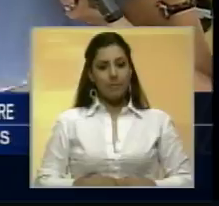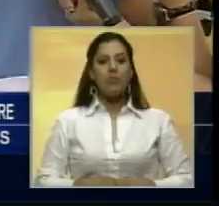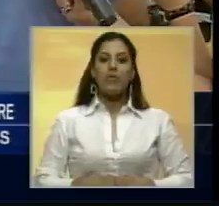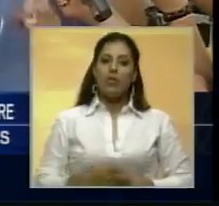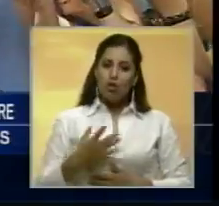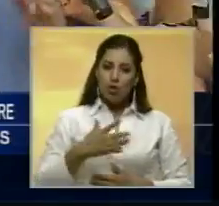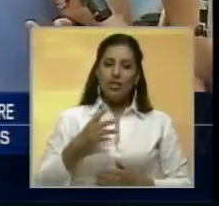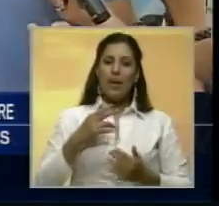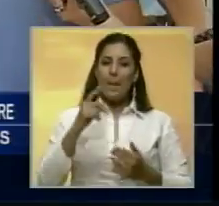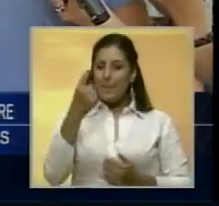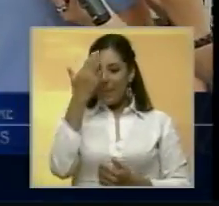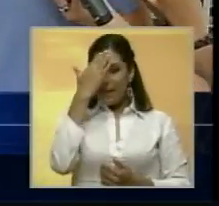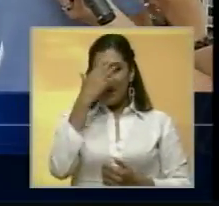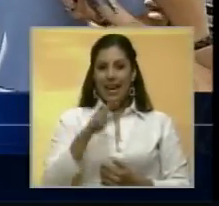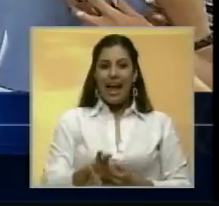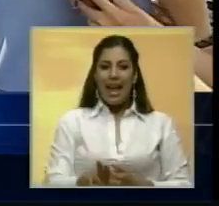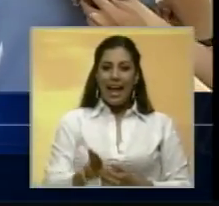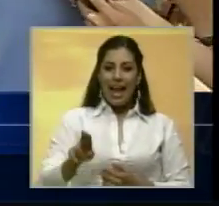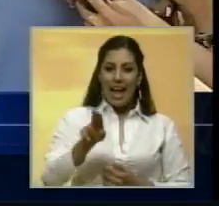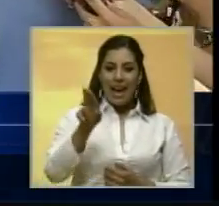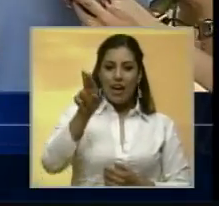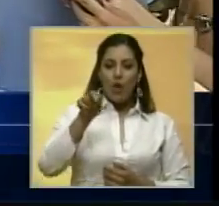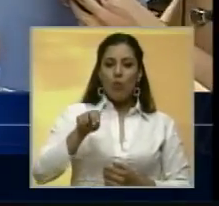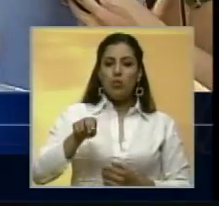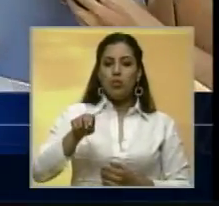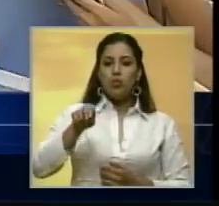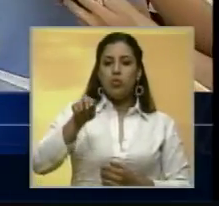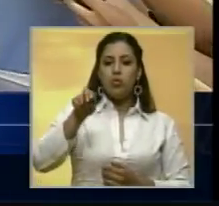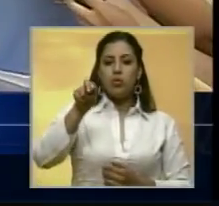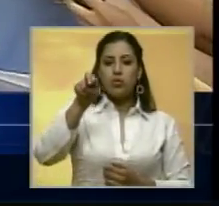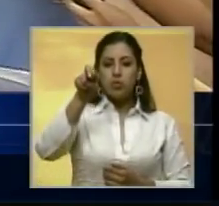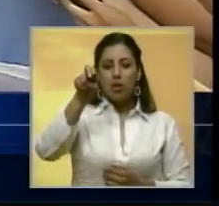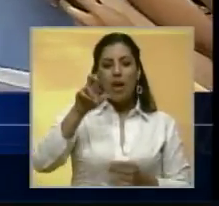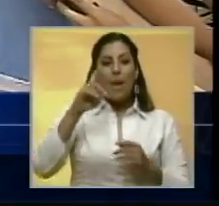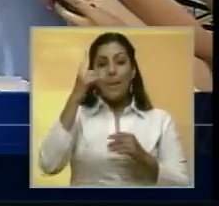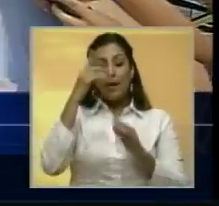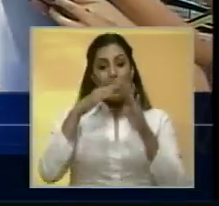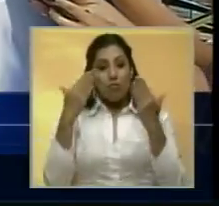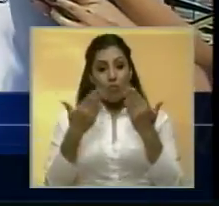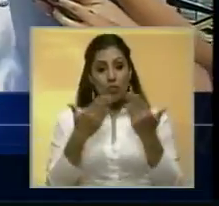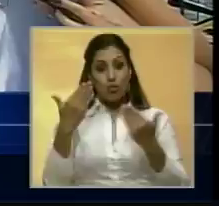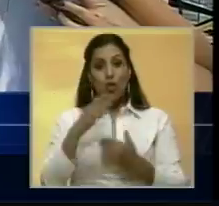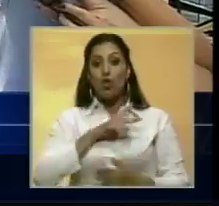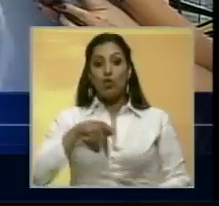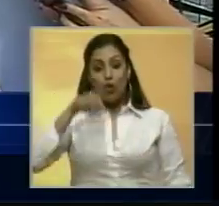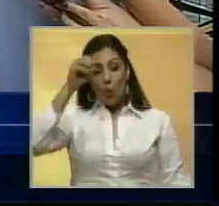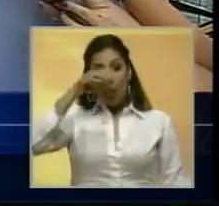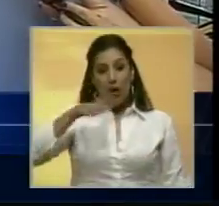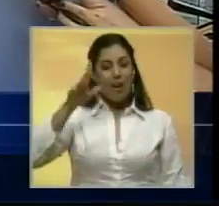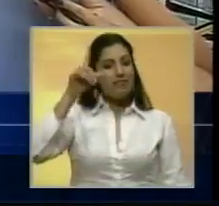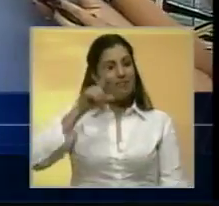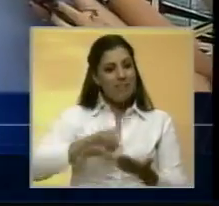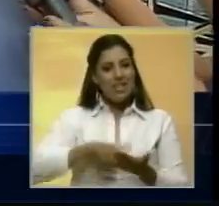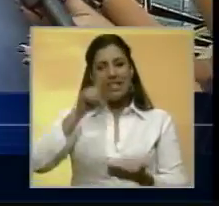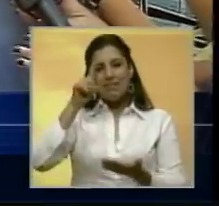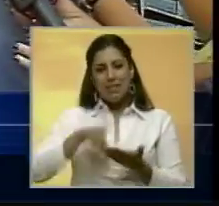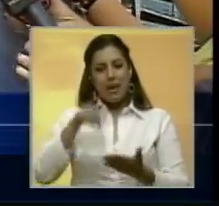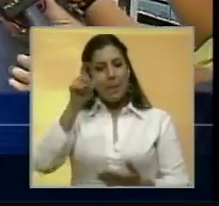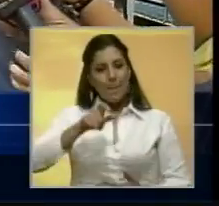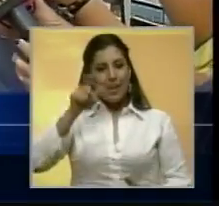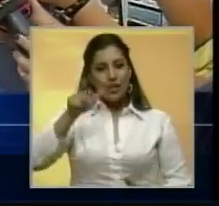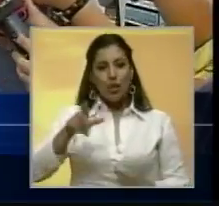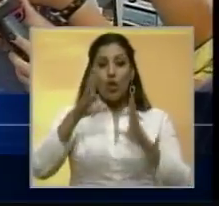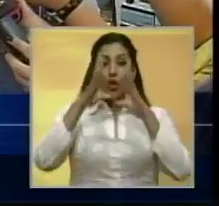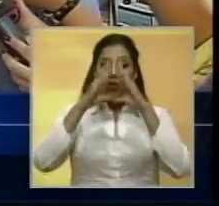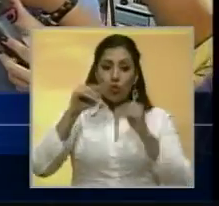No solamente van a ser las primeras escaleras mecánicas de toda Venezuela y las primeras del mundo, sino nuestro pueblo, las miles, cientos de miles de personas